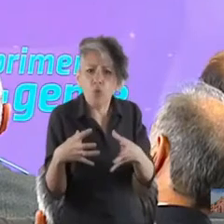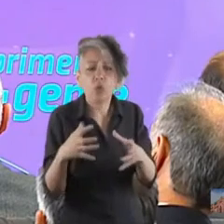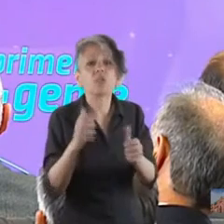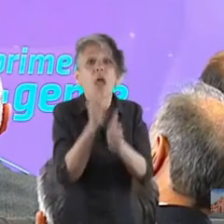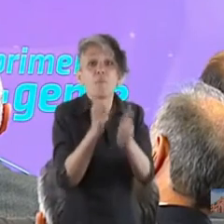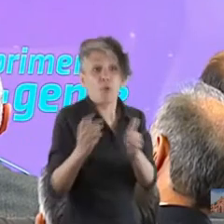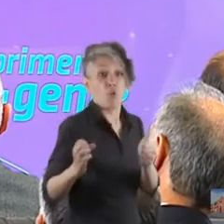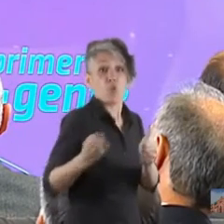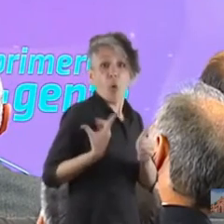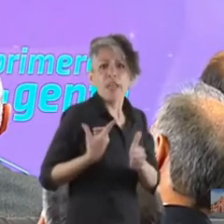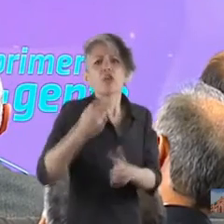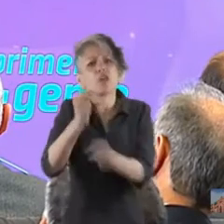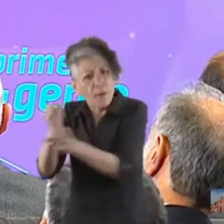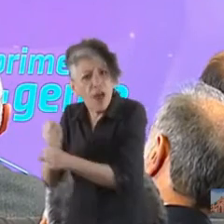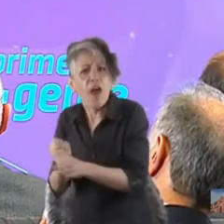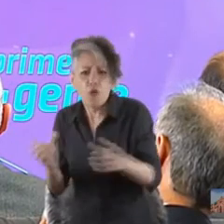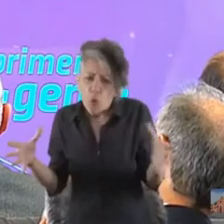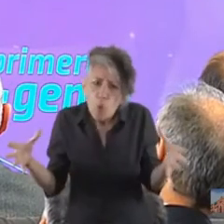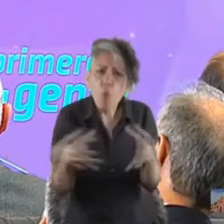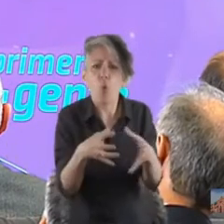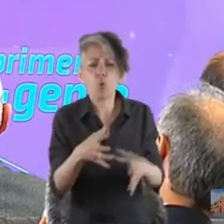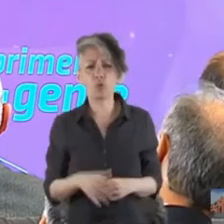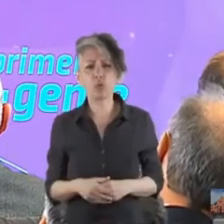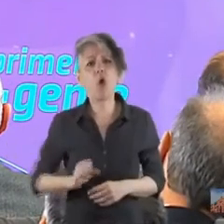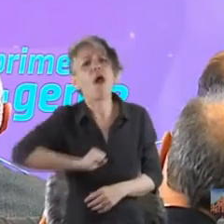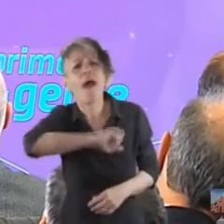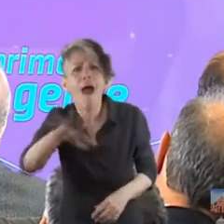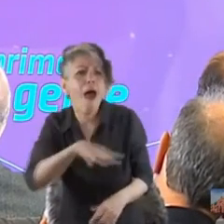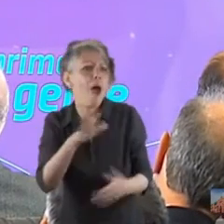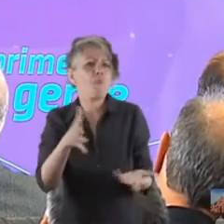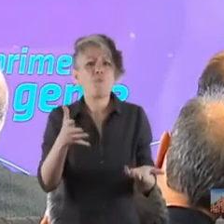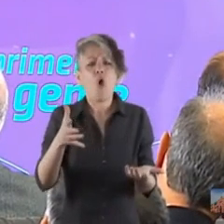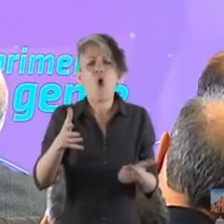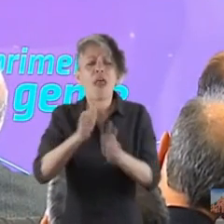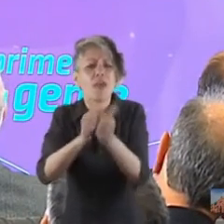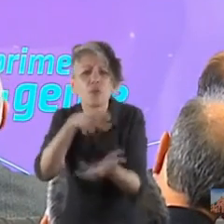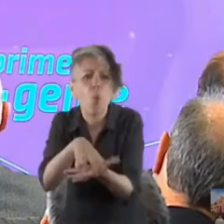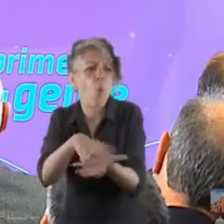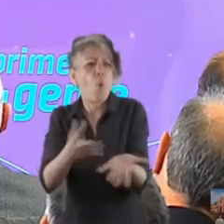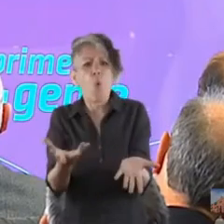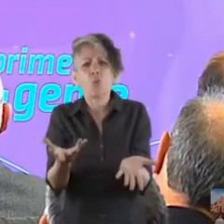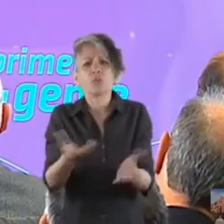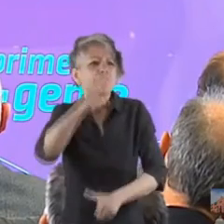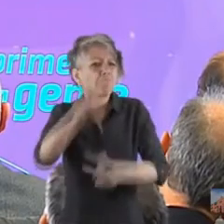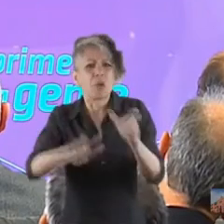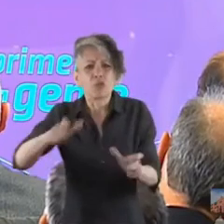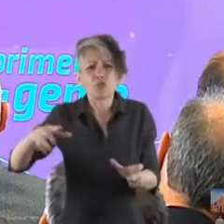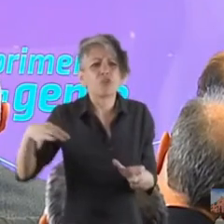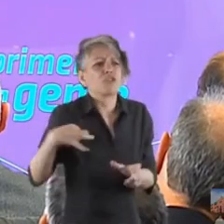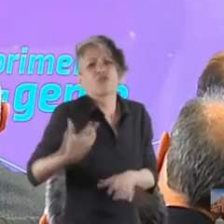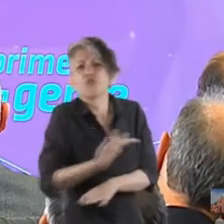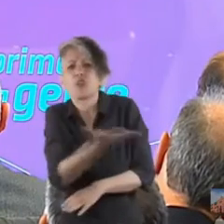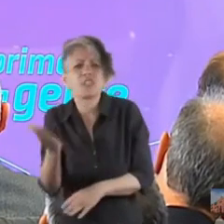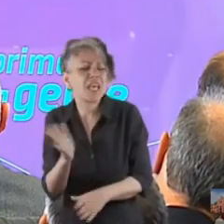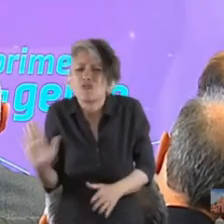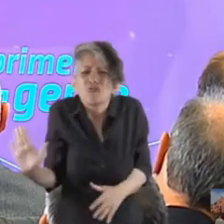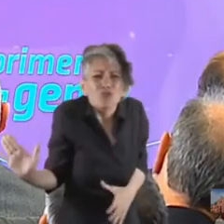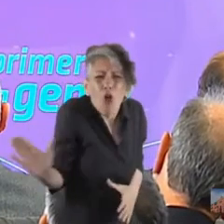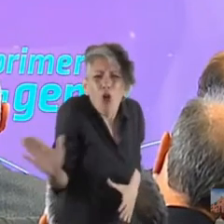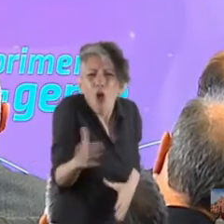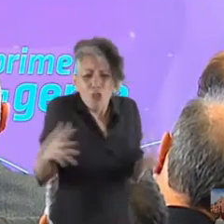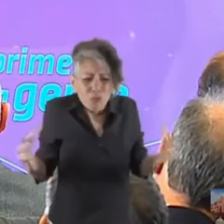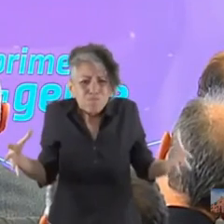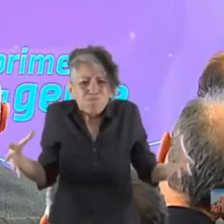campo e industria organizaciones sociales y organizaciones de la sociedad civil todos tenemos que